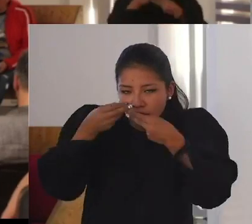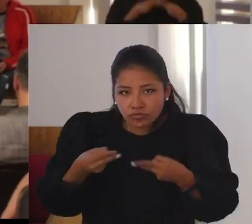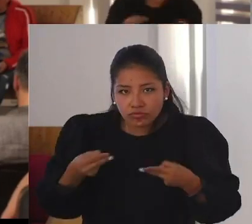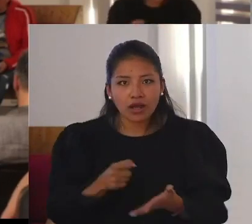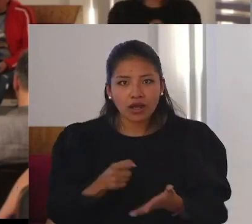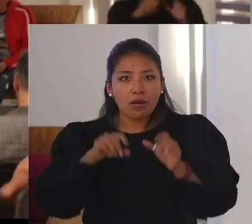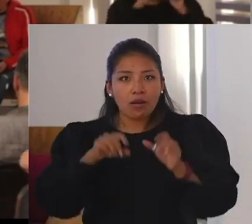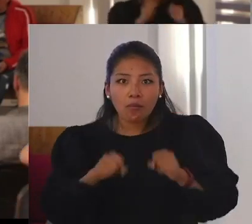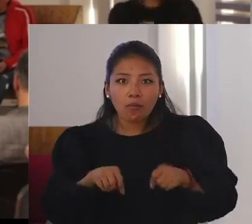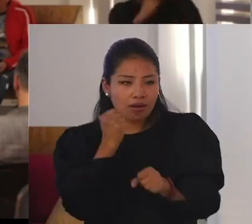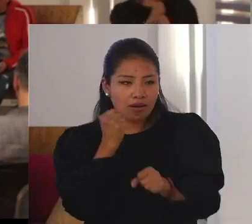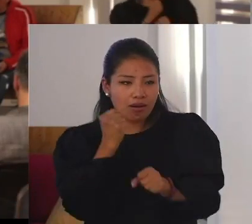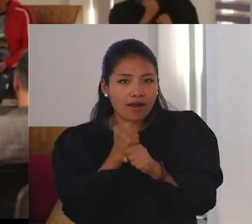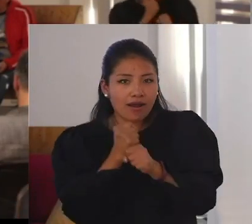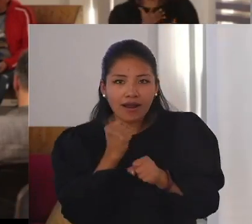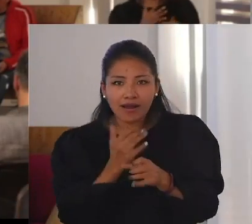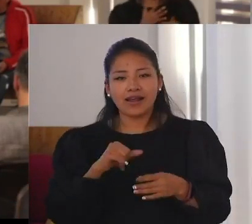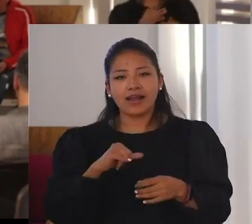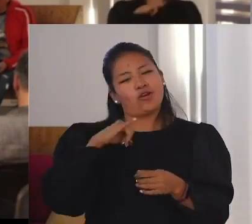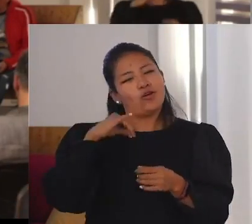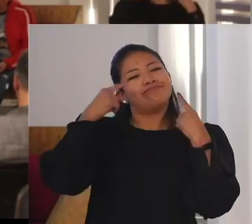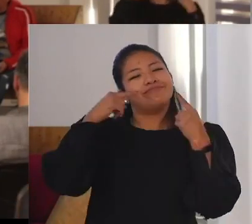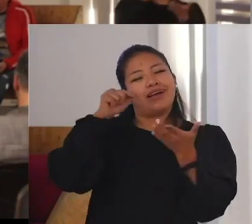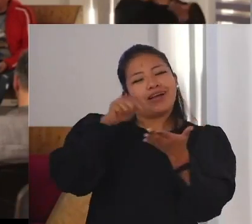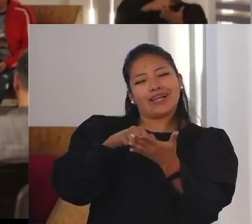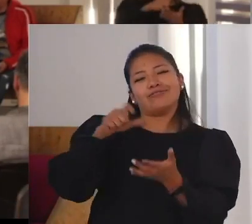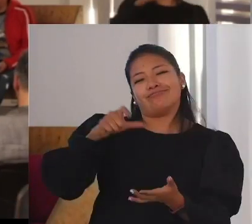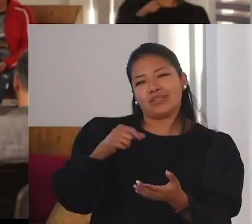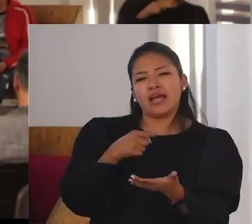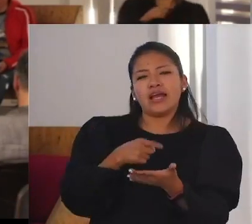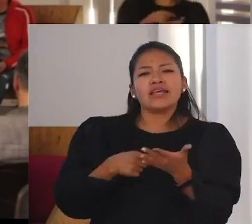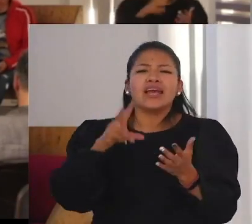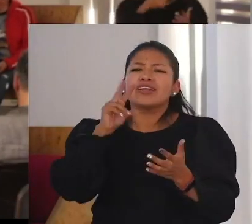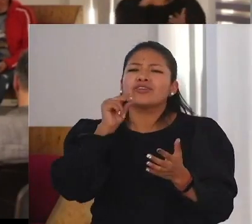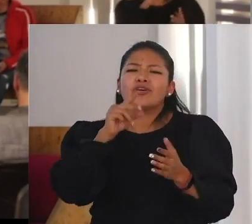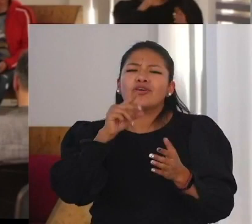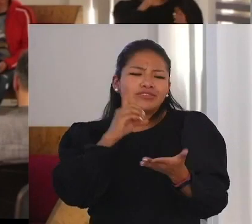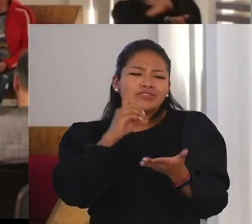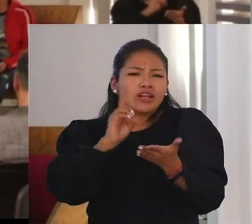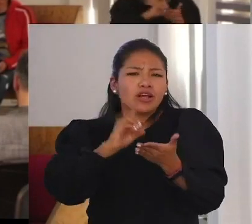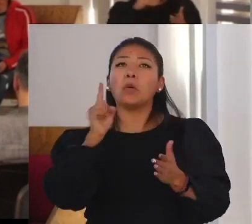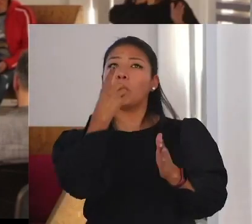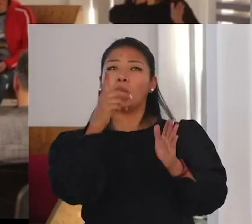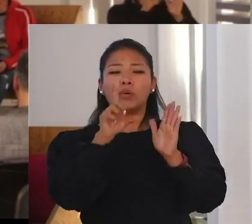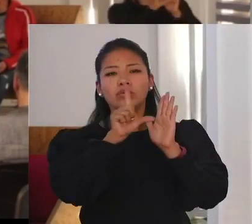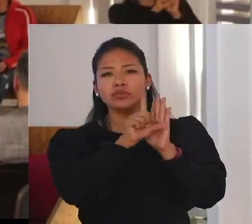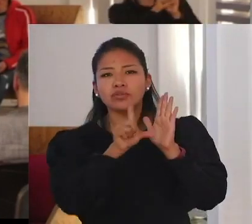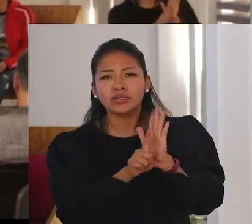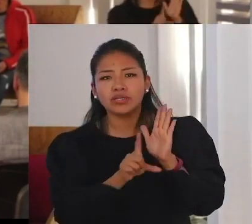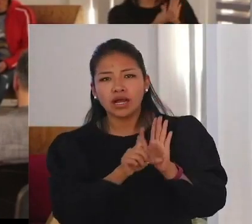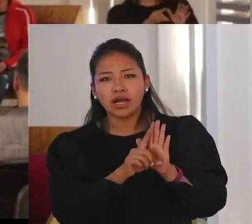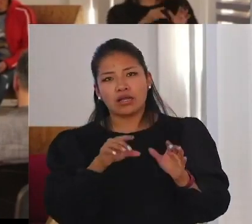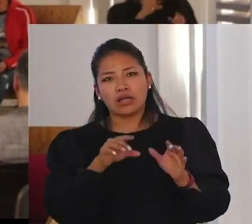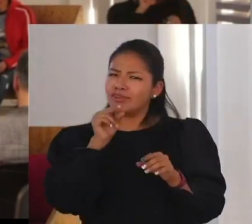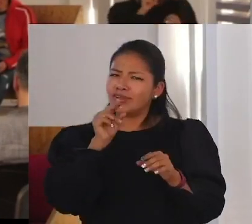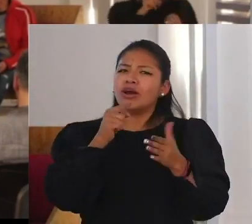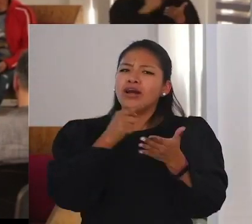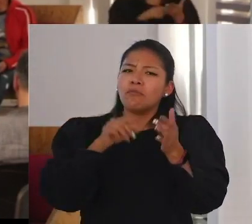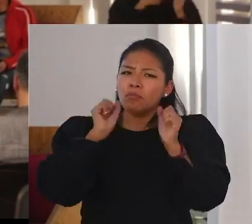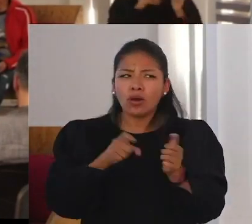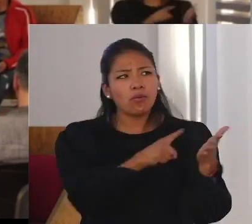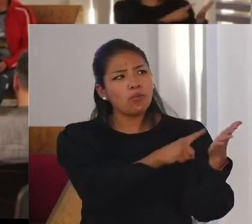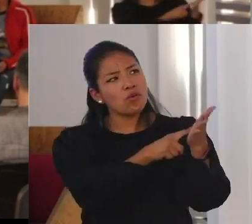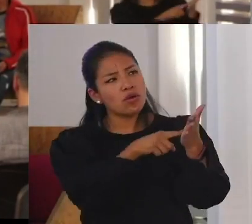necesitamos no que la discapacidad no solo sean muchas veces leyes o quejas no que sea un mural que pueda expresar lo que nosotros decimos